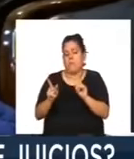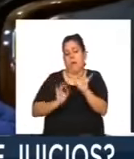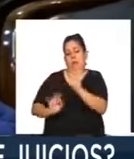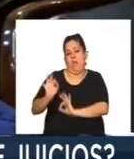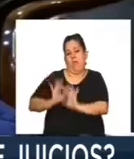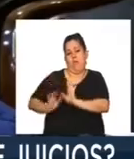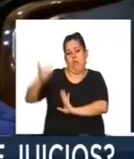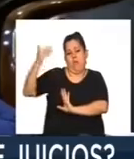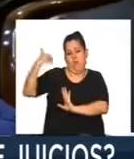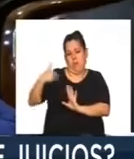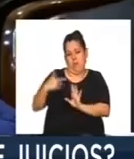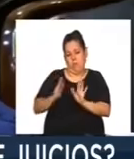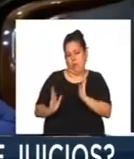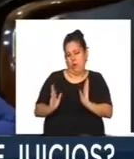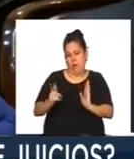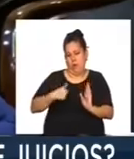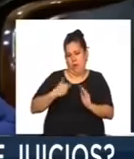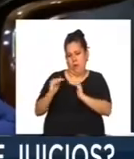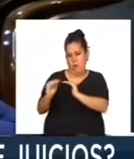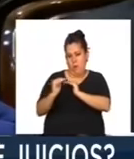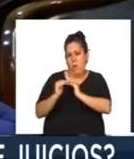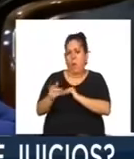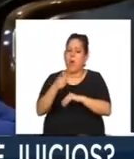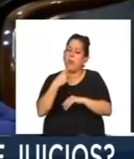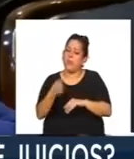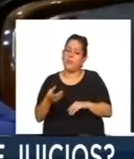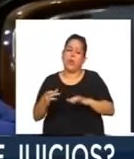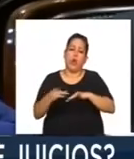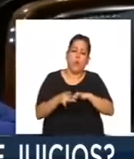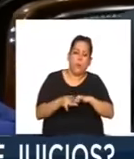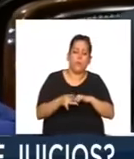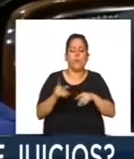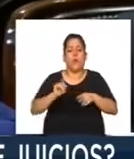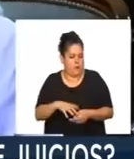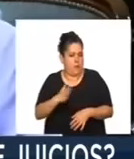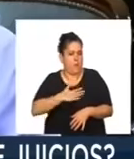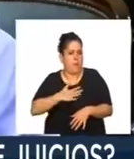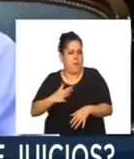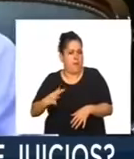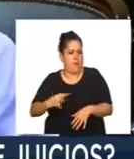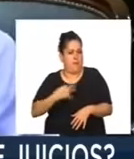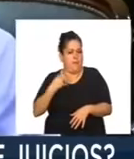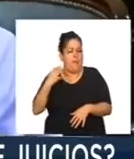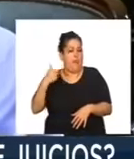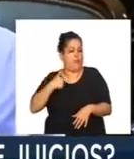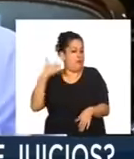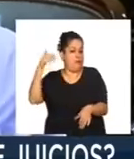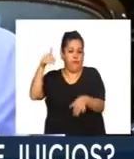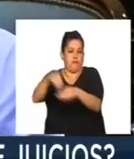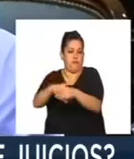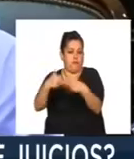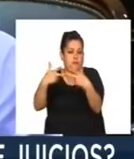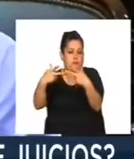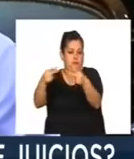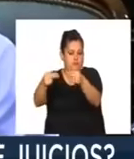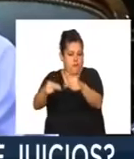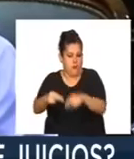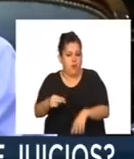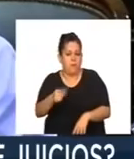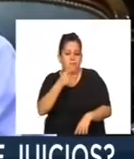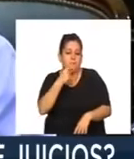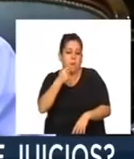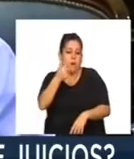del bono porque dice muchos que ni aún con este bono se llega a lograr que el aumento de los saberes